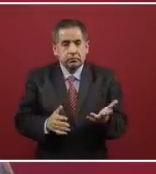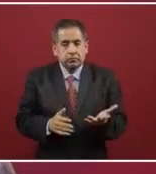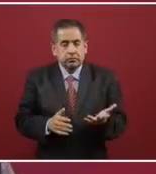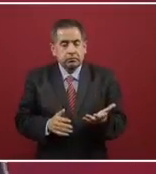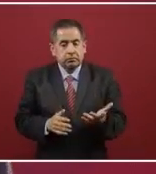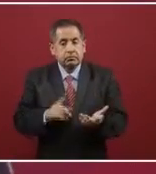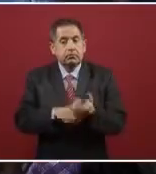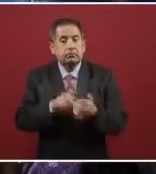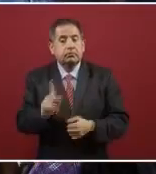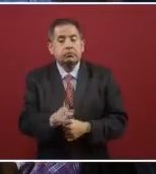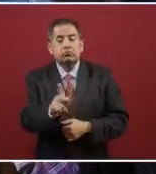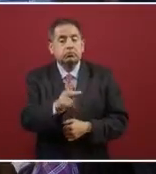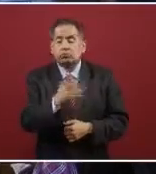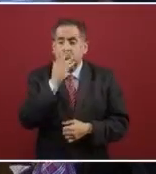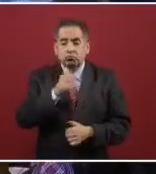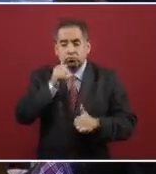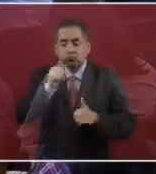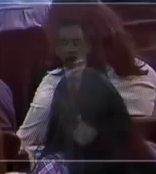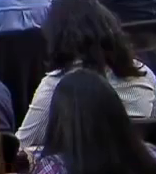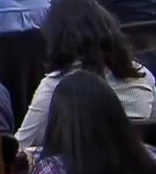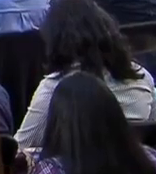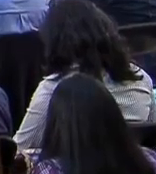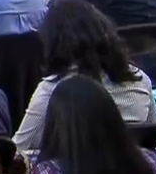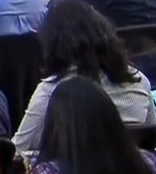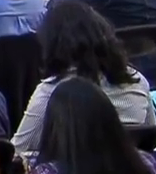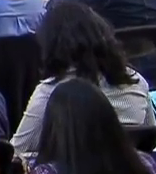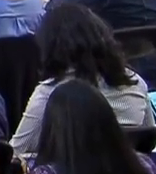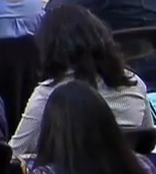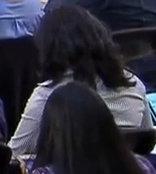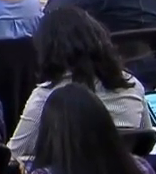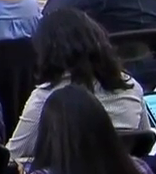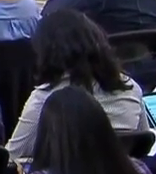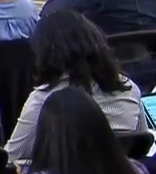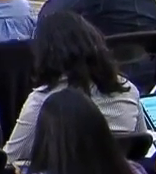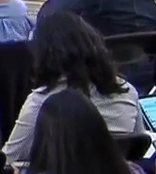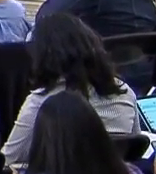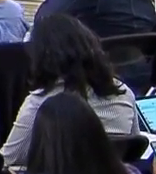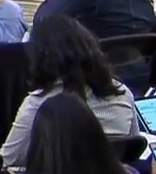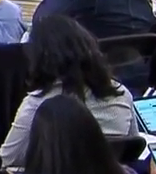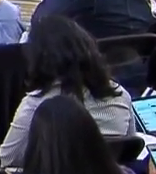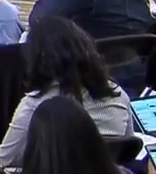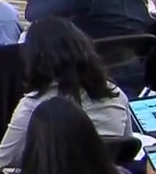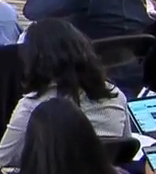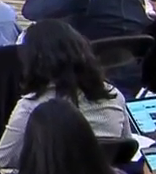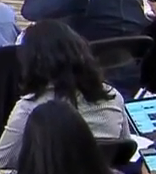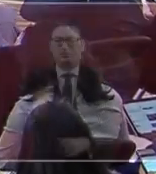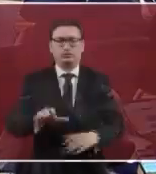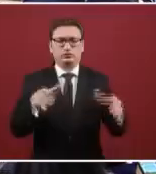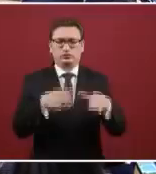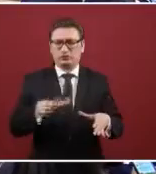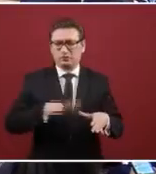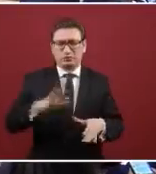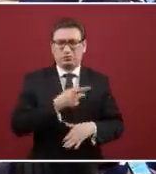los pueblos, en las colonias pobres, no hay médicos, no